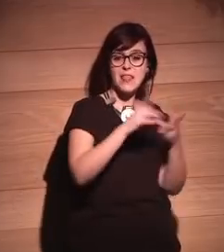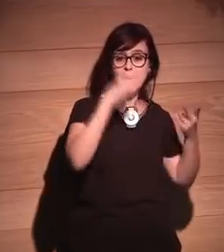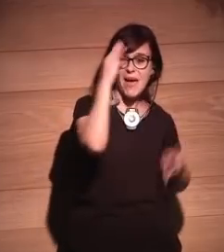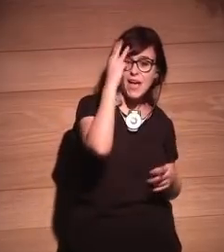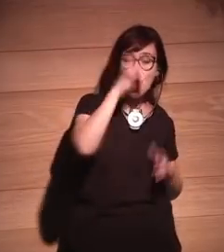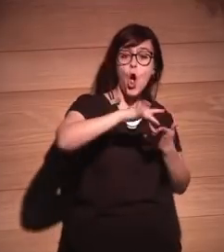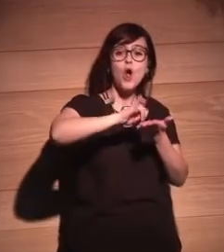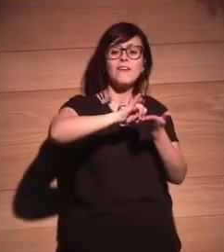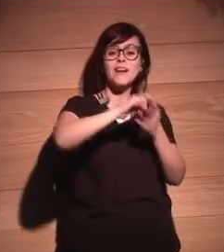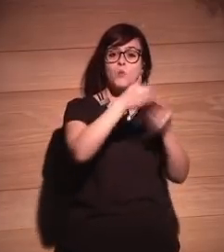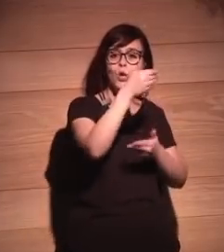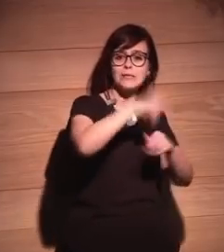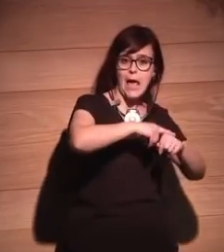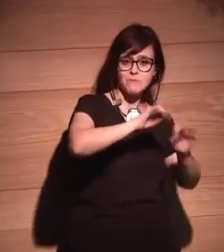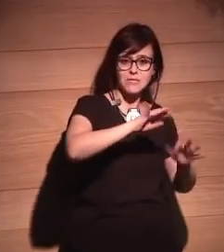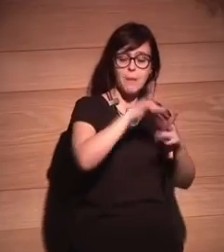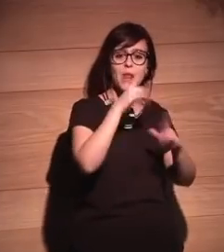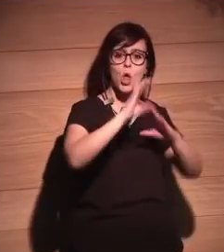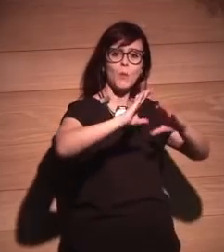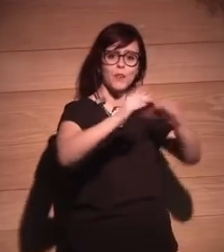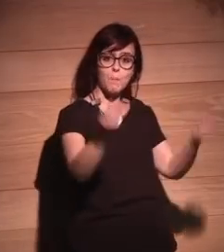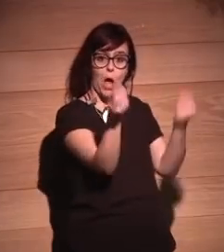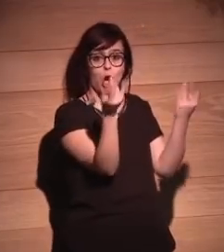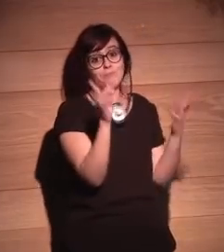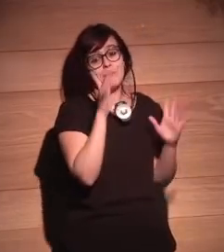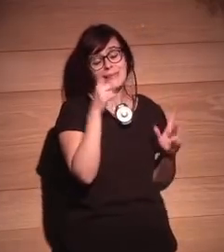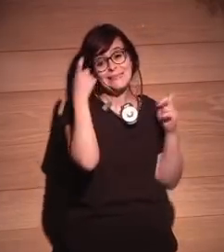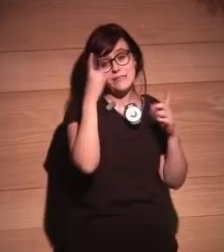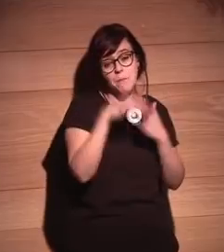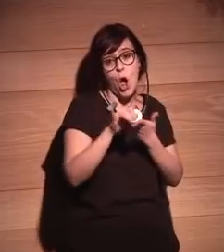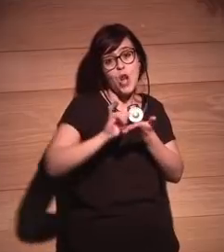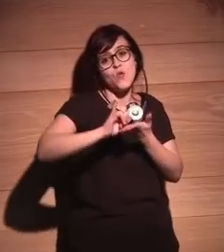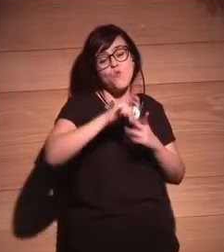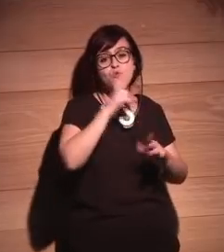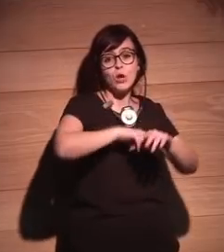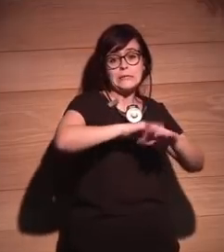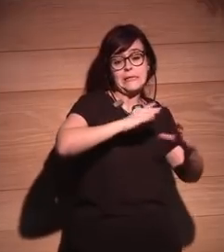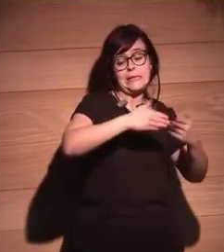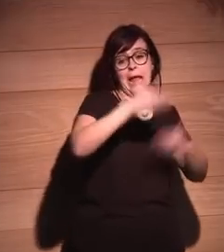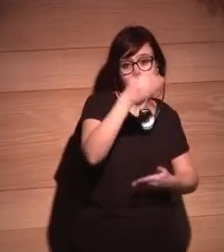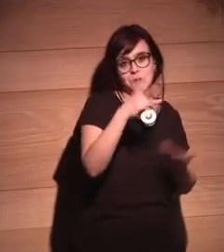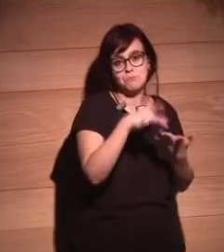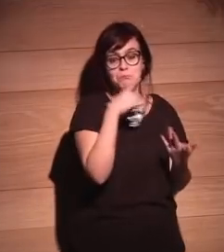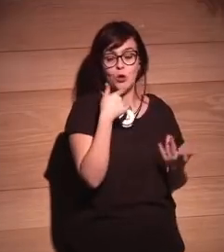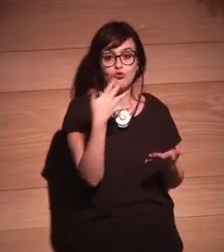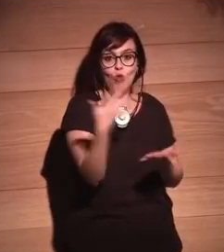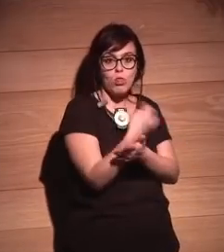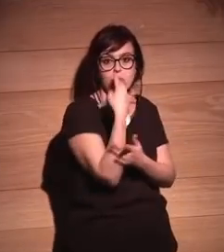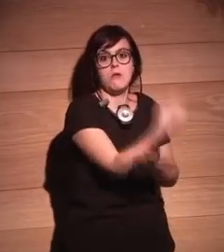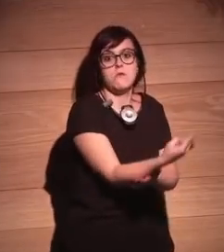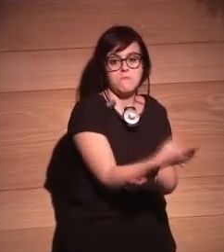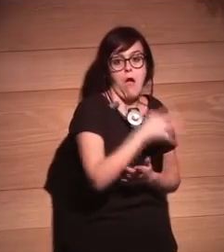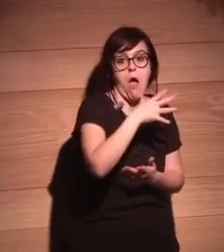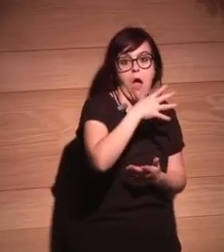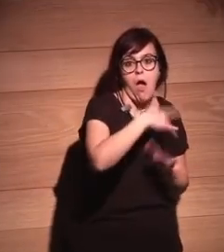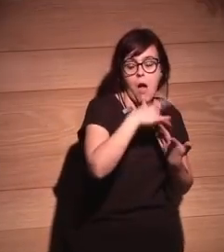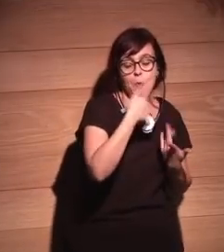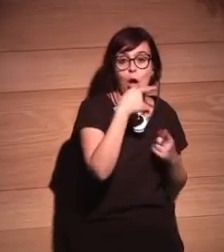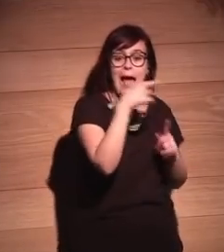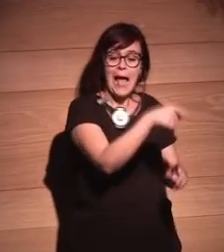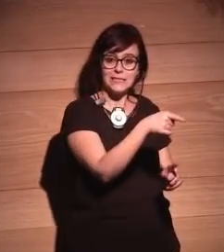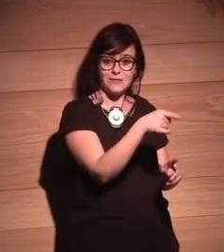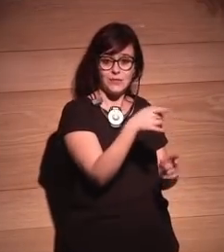York Times, aunque el New York Times hace mejor comunicación. Y además, como es el New York Times, pues todos estamos fascinados por lo que hace el New York Times,